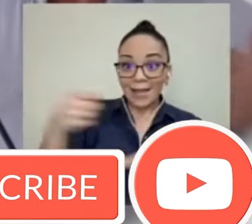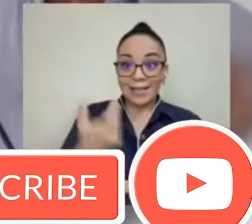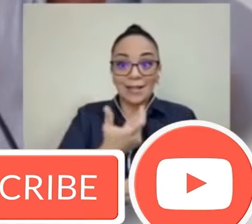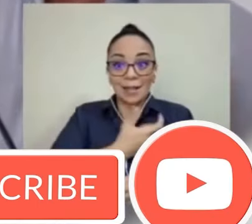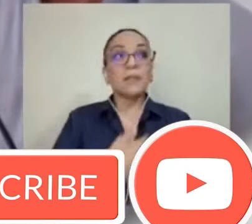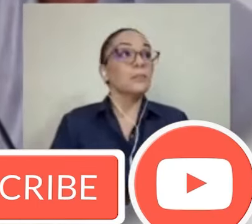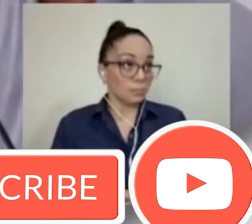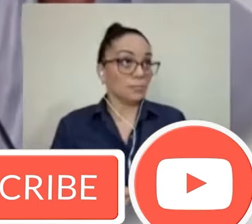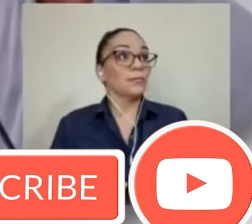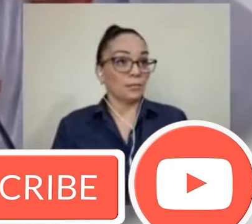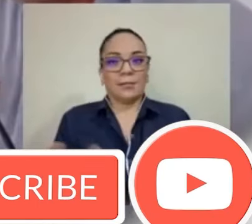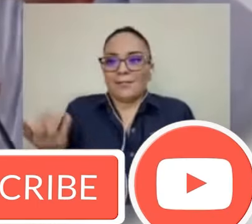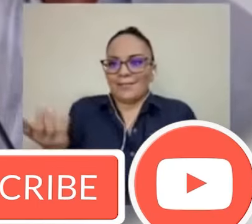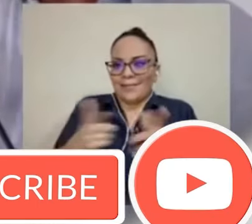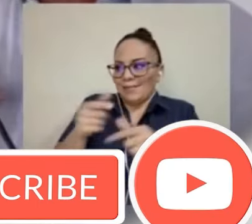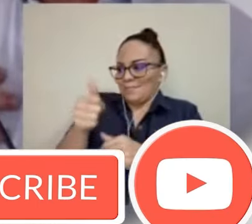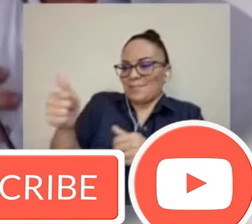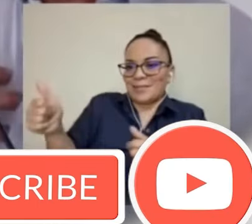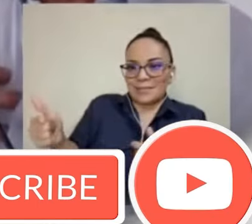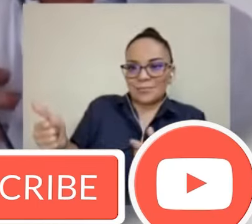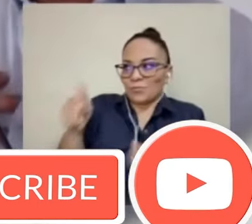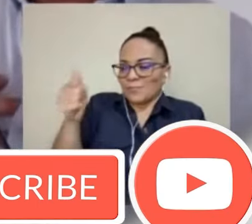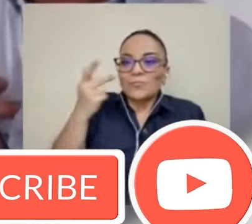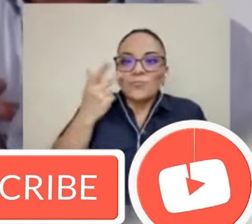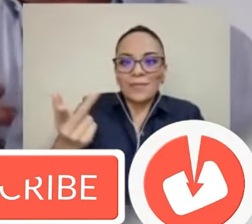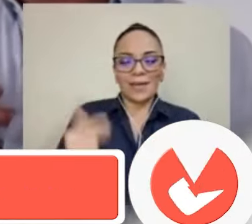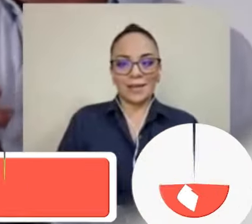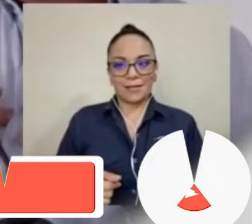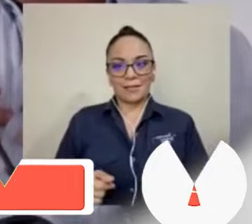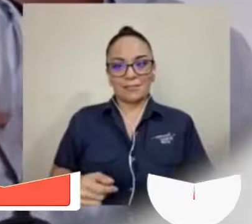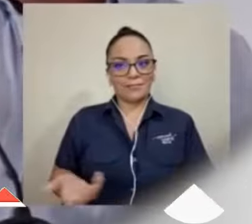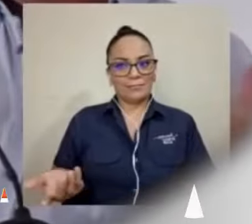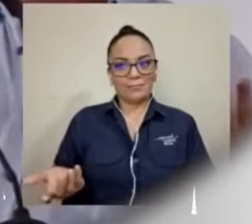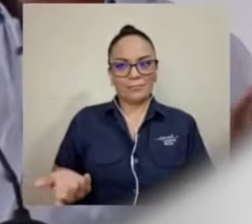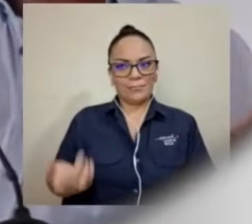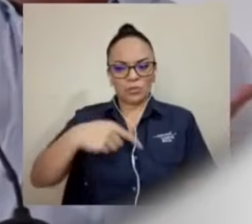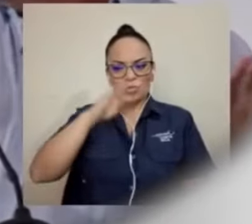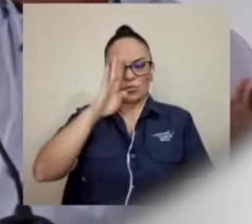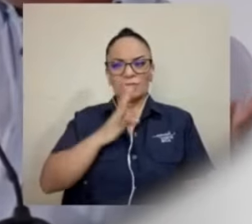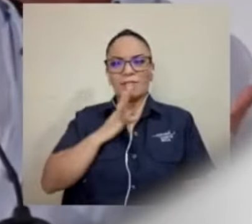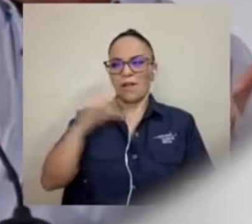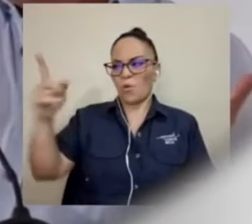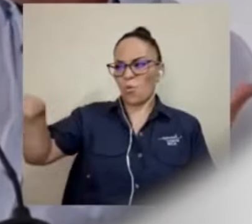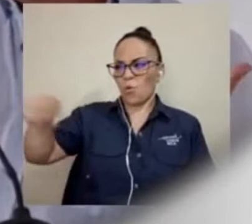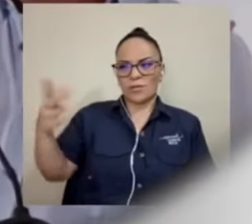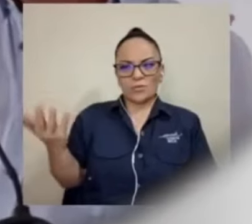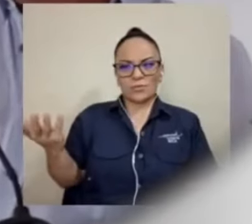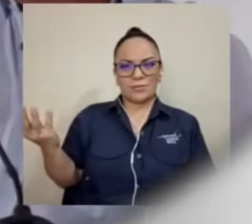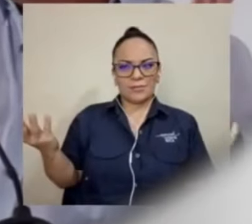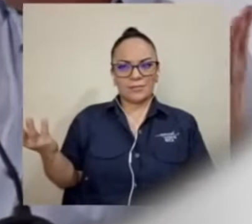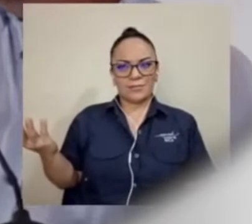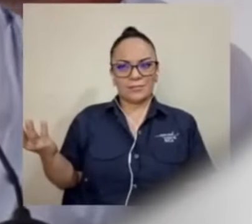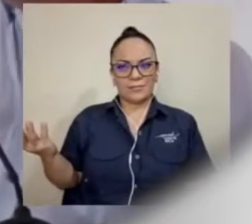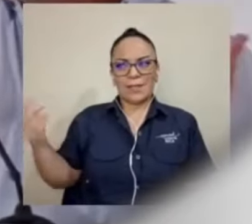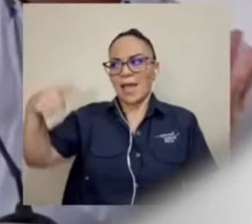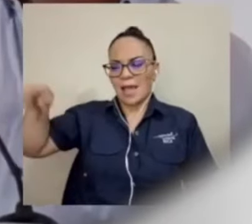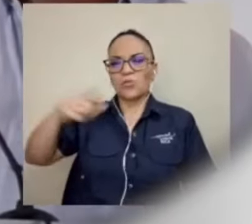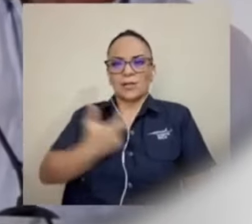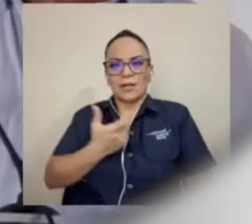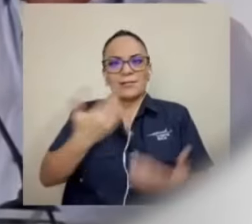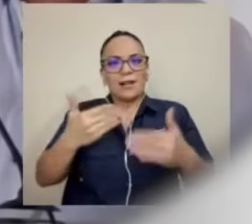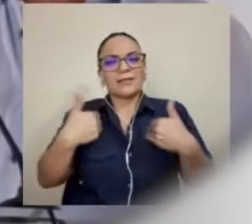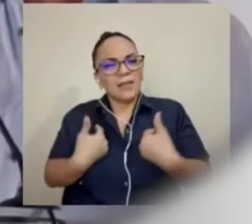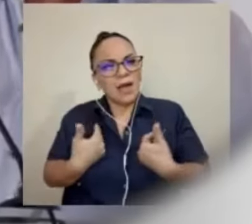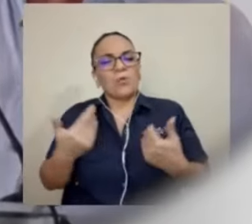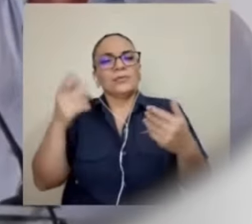Entonces, ellos solitos ven, nunca hemos hablado de eso con ellos. Y dicen, sí, ya es suficiente, suficiente que